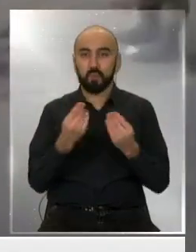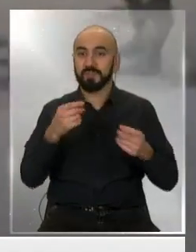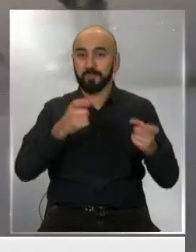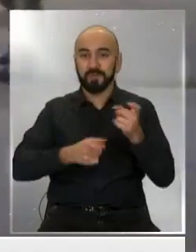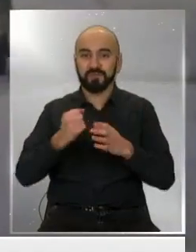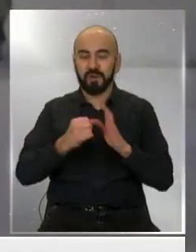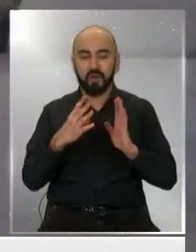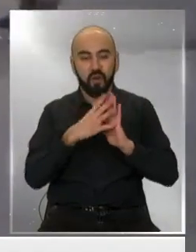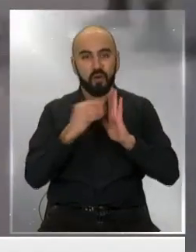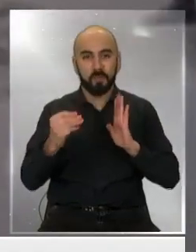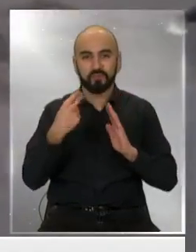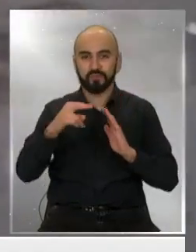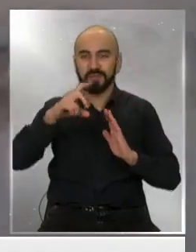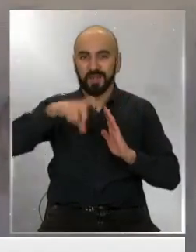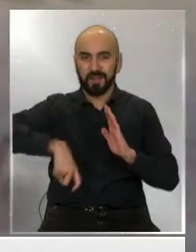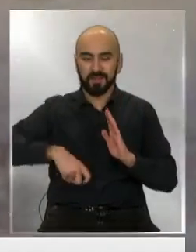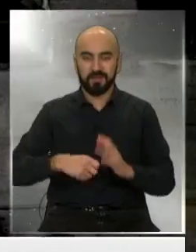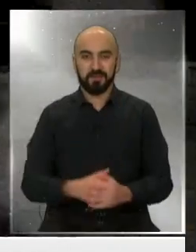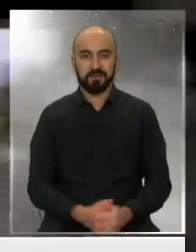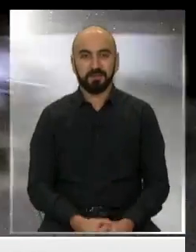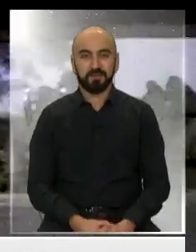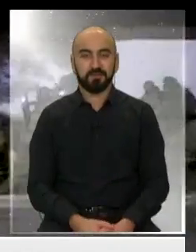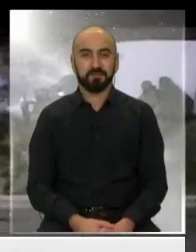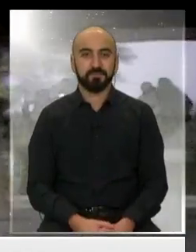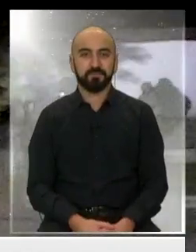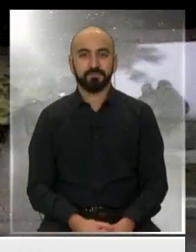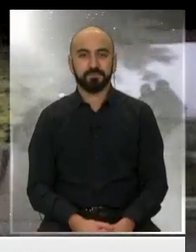y clonar sus tarjetas de crédito.